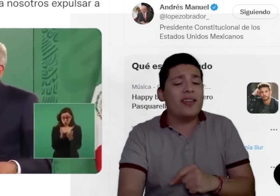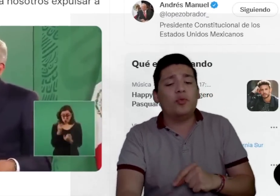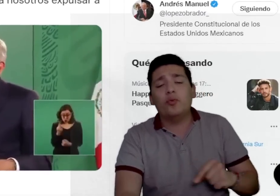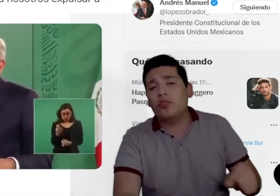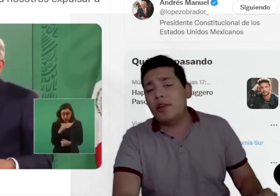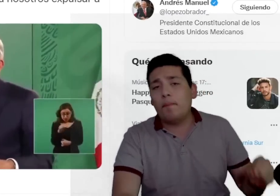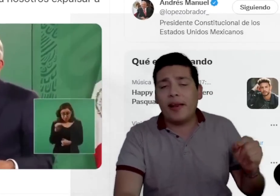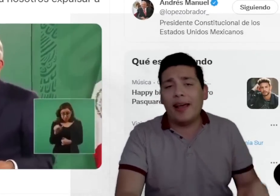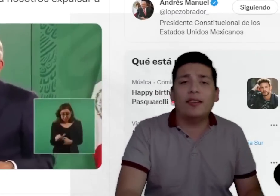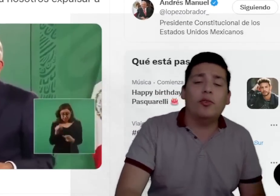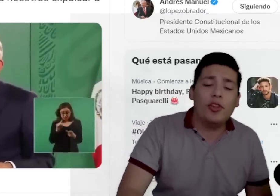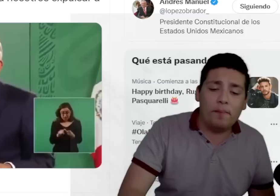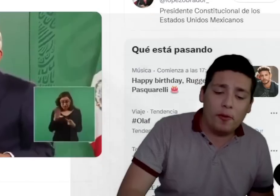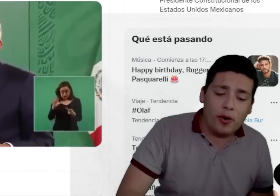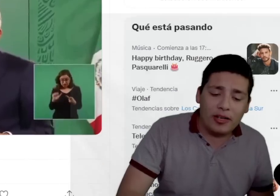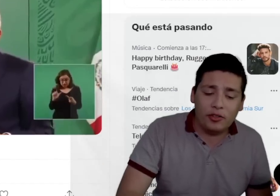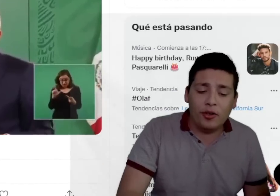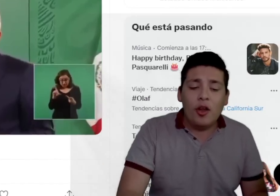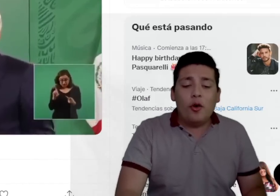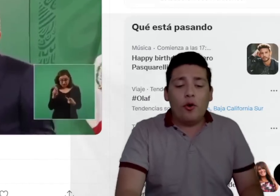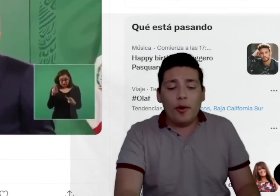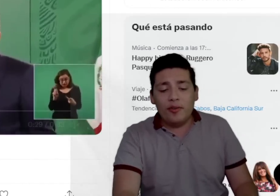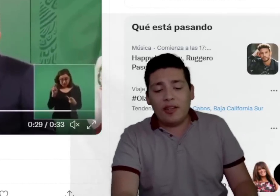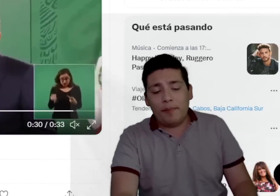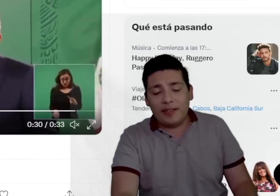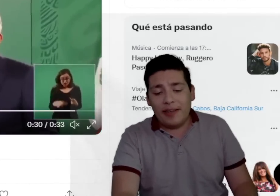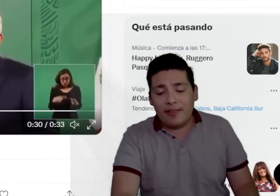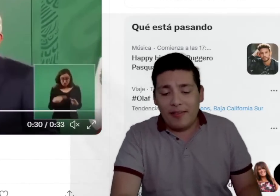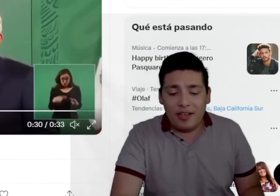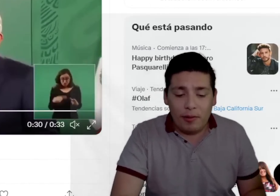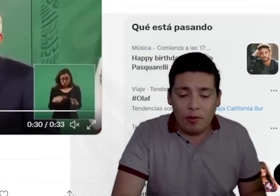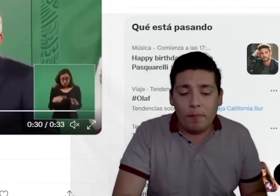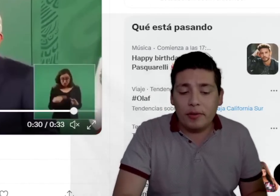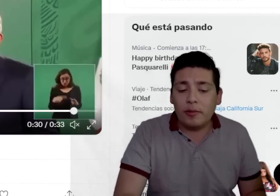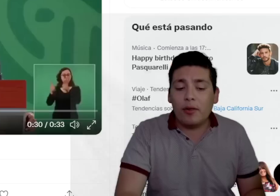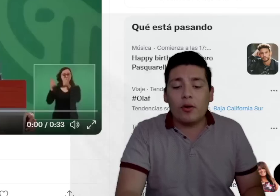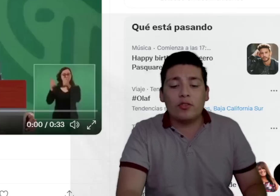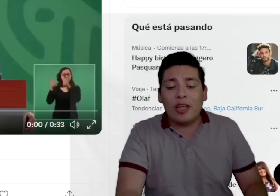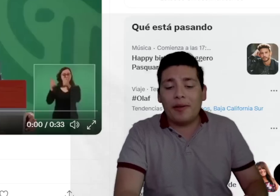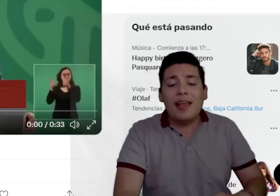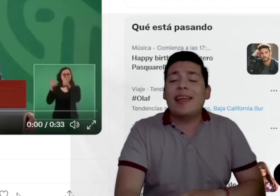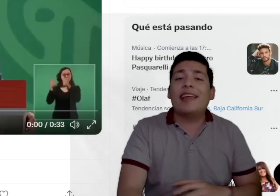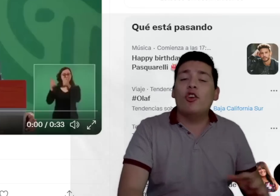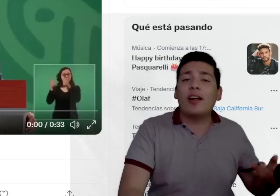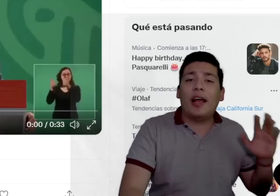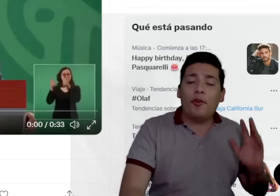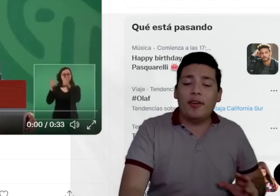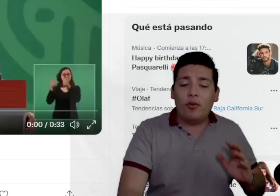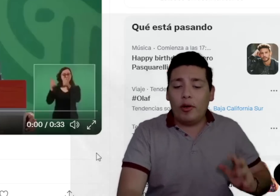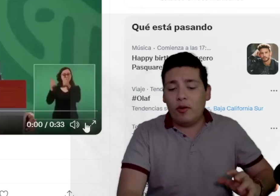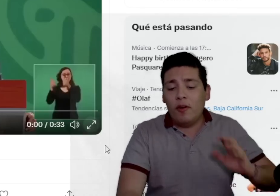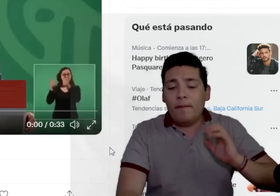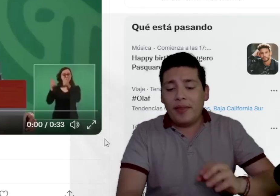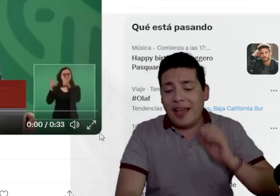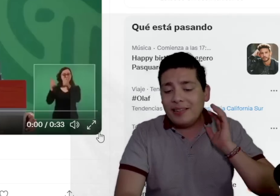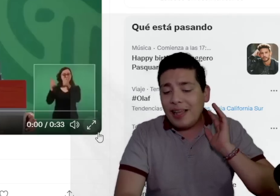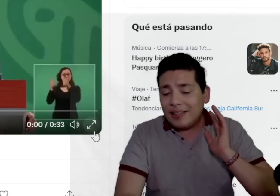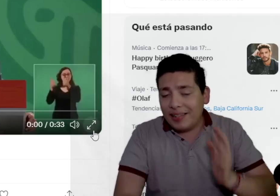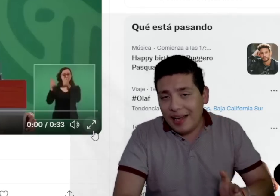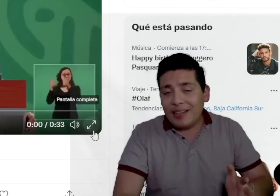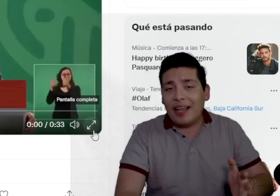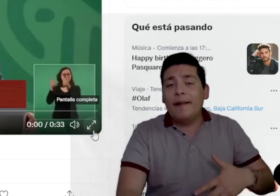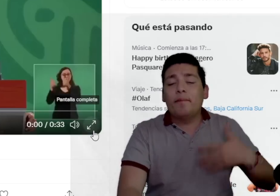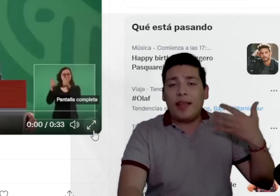Obrador. Es un simple acto de provocación. Lo bueno es que el presidente Andrés Manuel López Obrador lo sabe y no cayó en el juego de